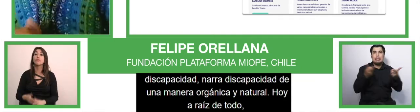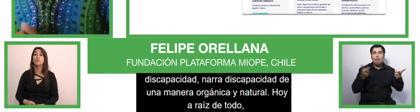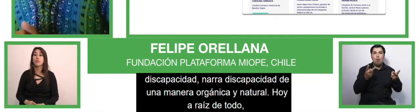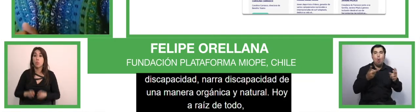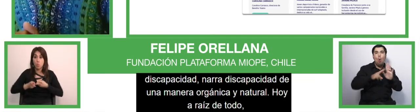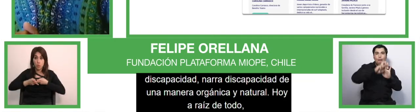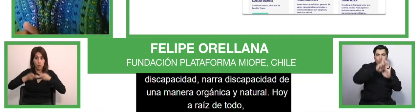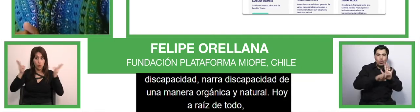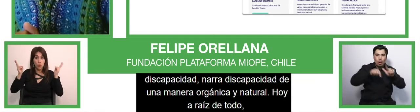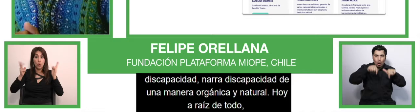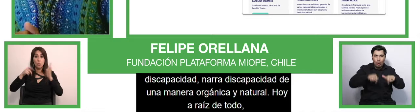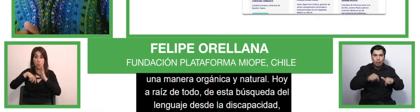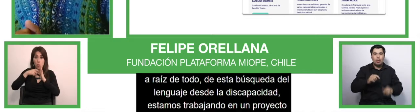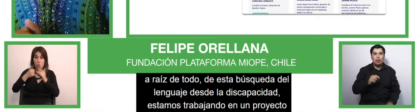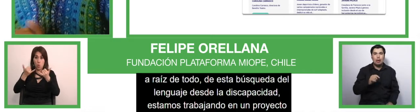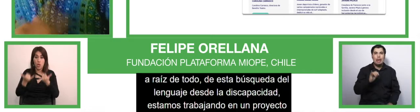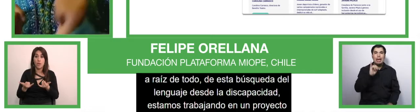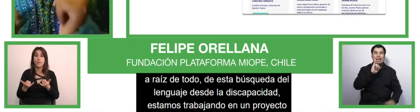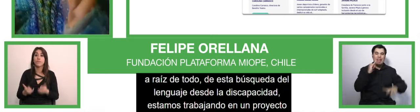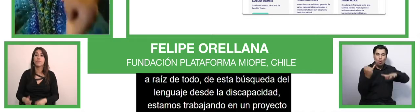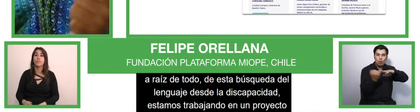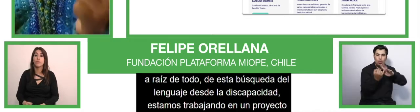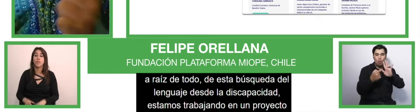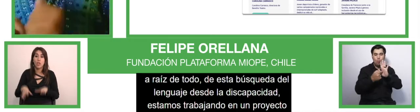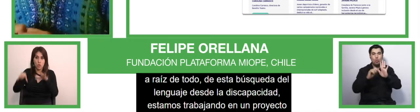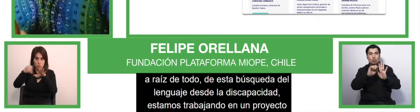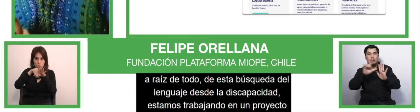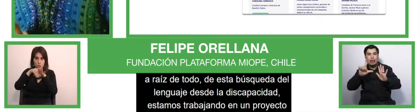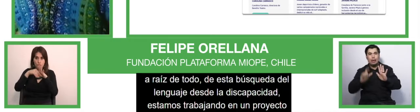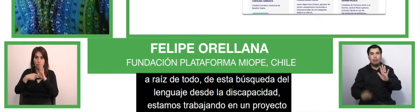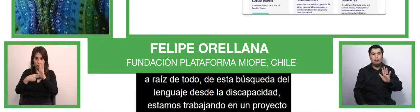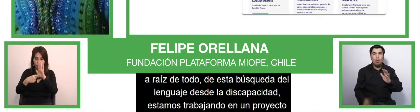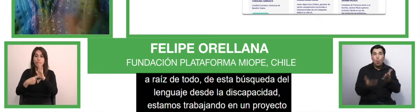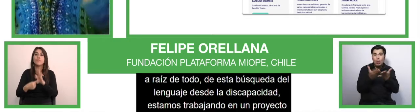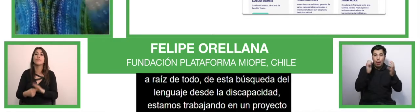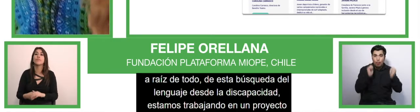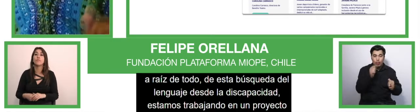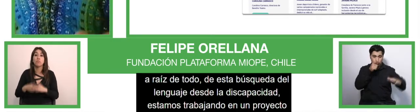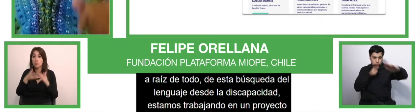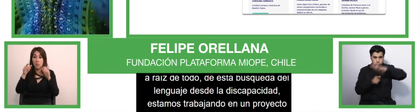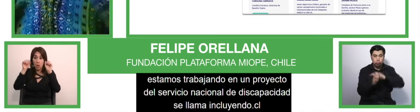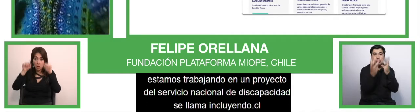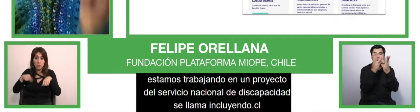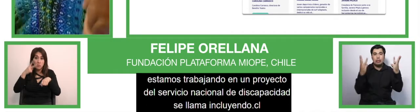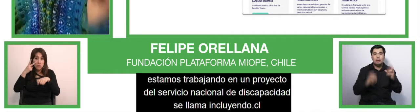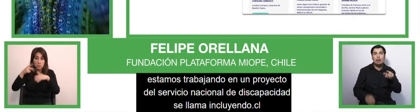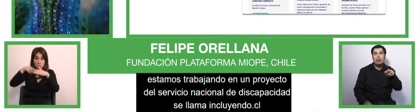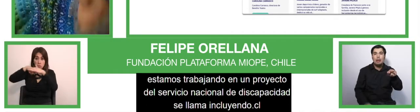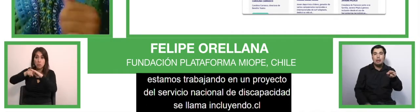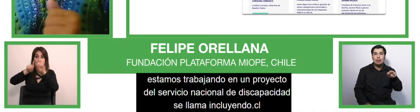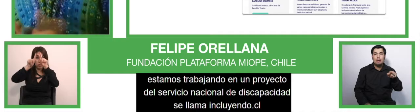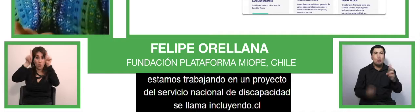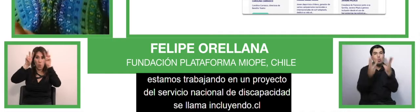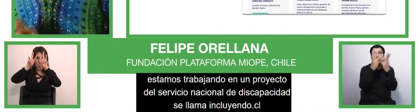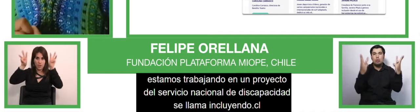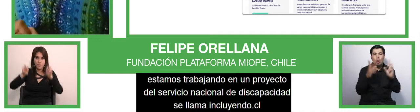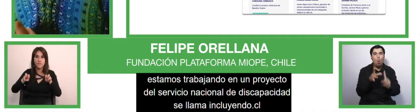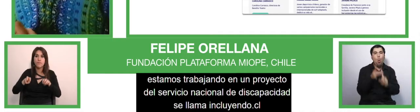día, que se llama Incluyendo.cl. Incluyendo.cl, se puede meter ese sitio, es un sitio de solo